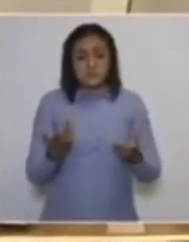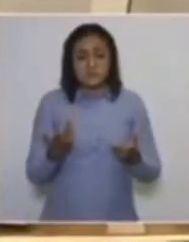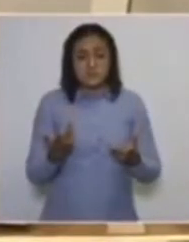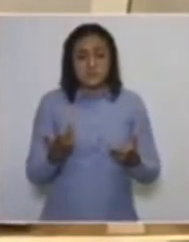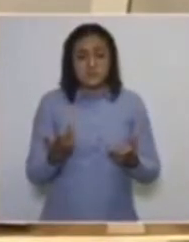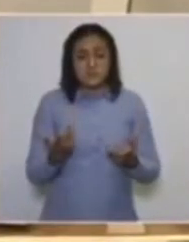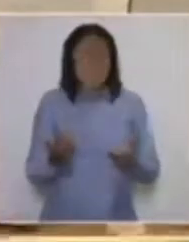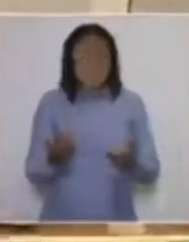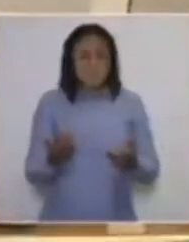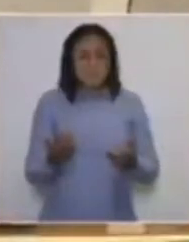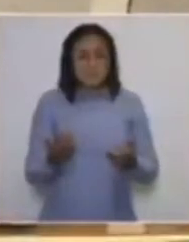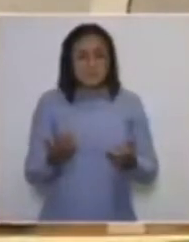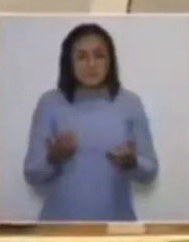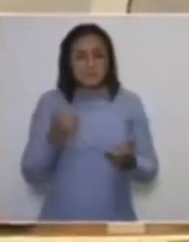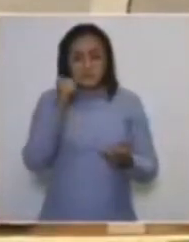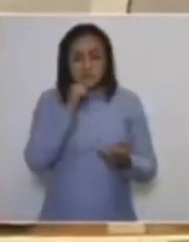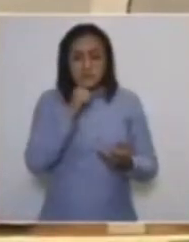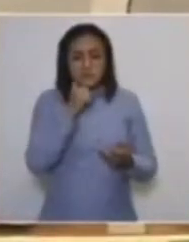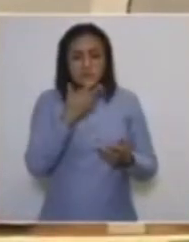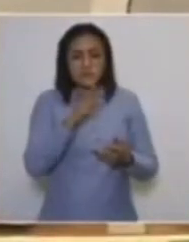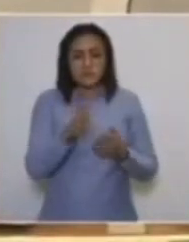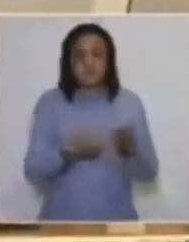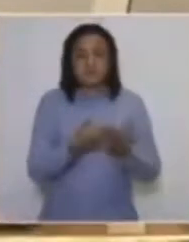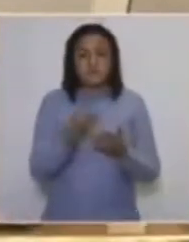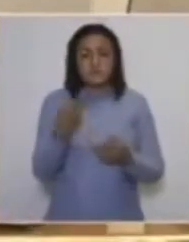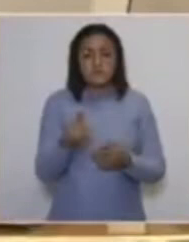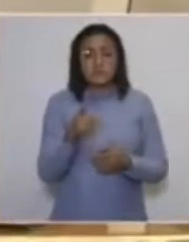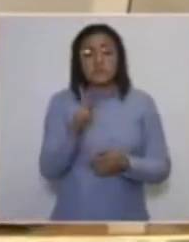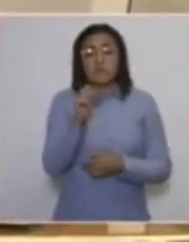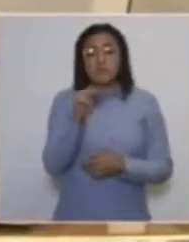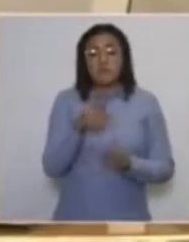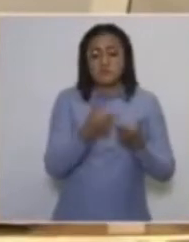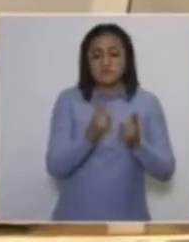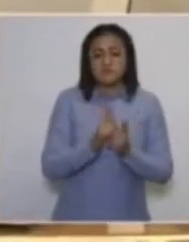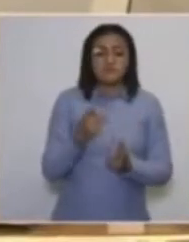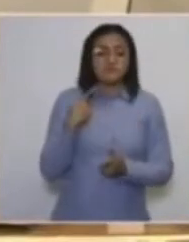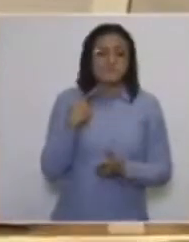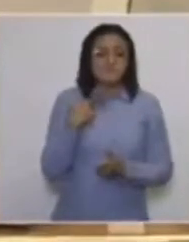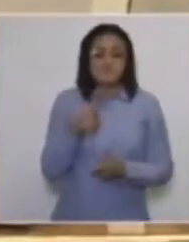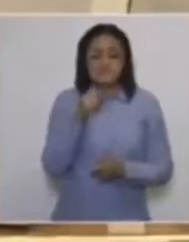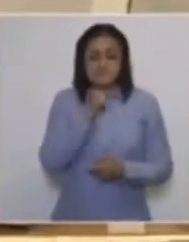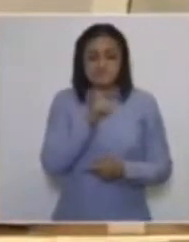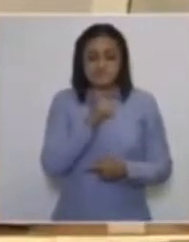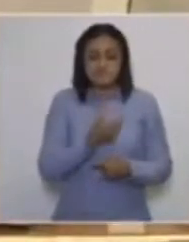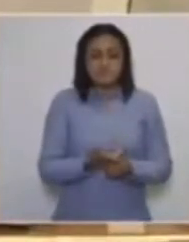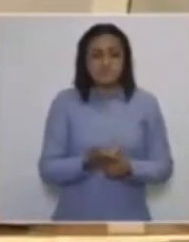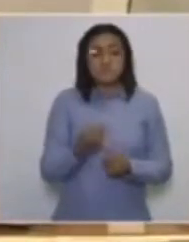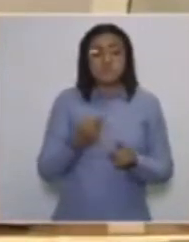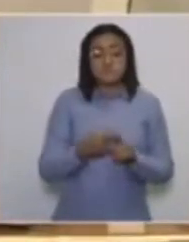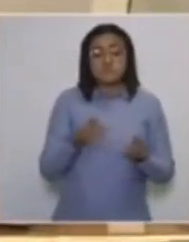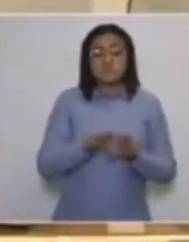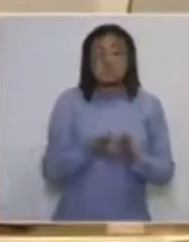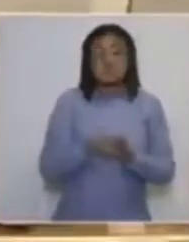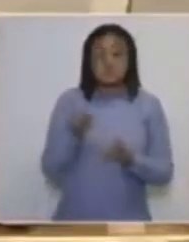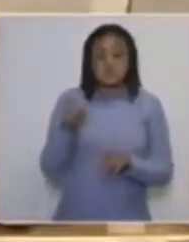pura siempre fue propuesta del Partido Acción Nacional. En algún momento Felipe